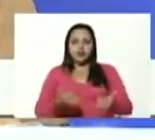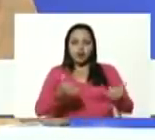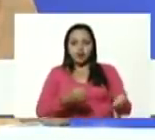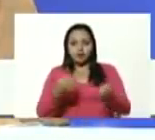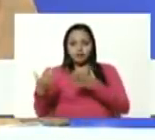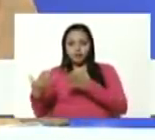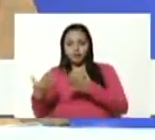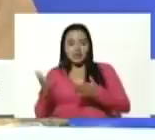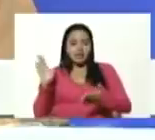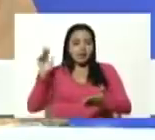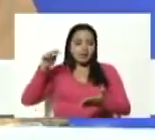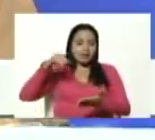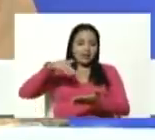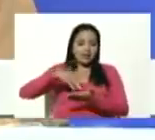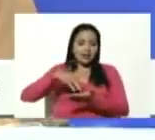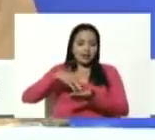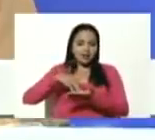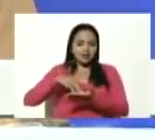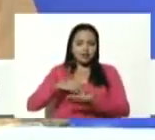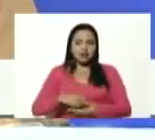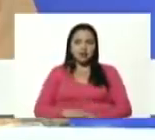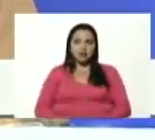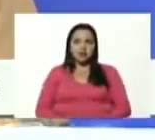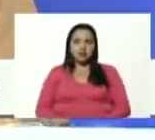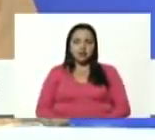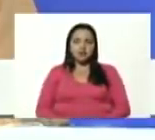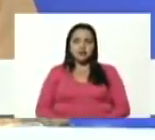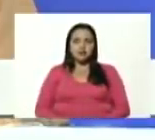Maracay. ¿Ah? ¿Qué dice?